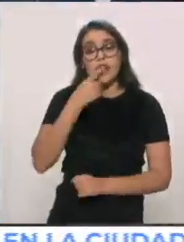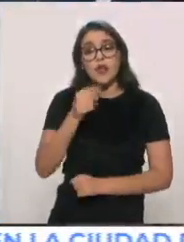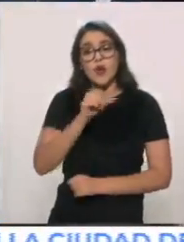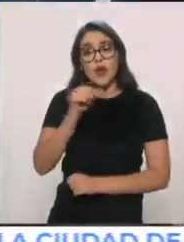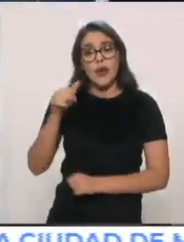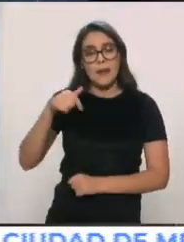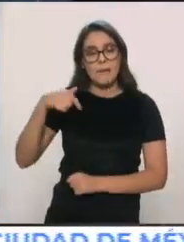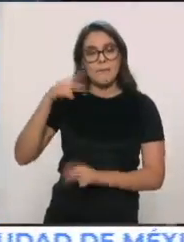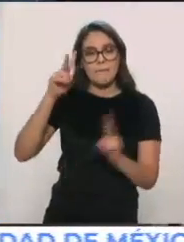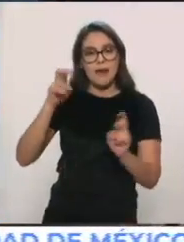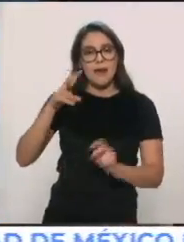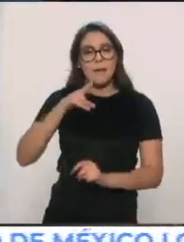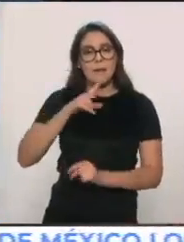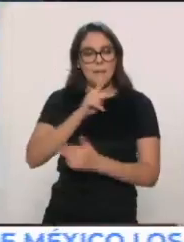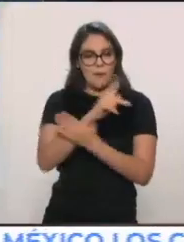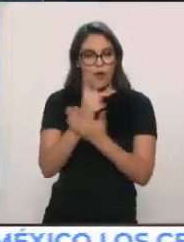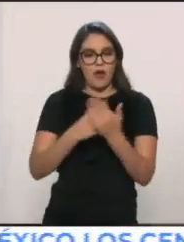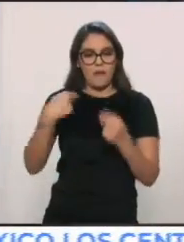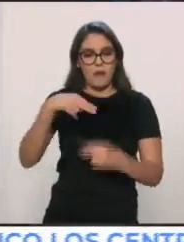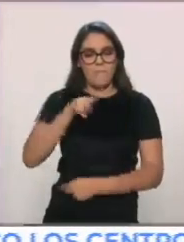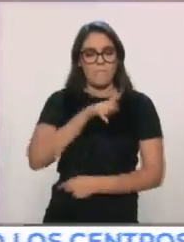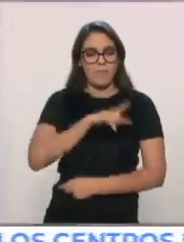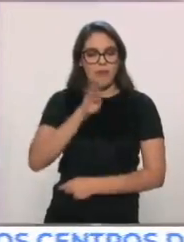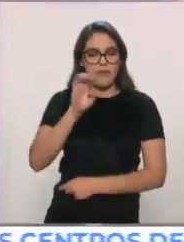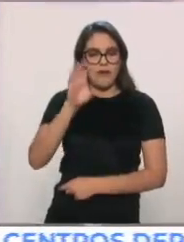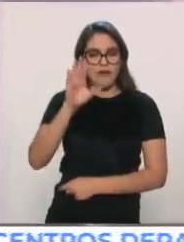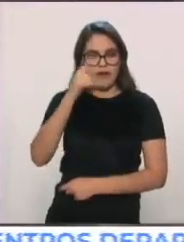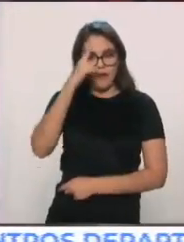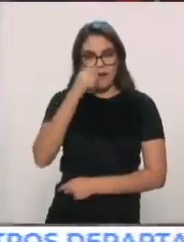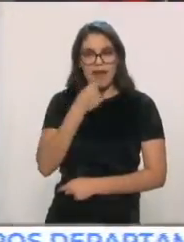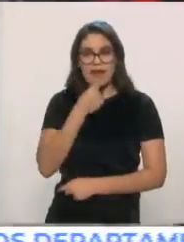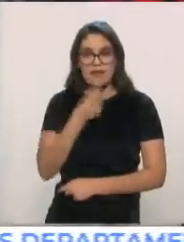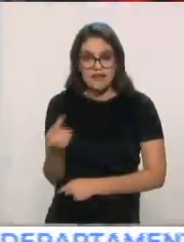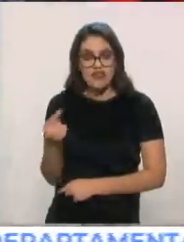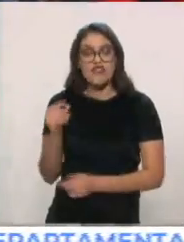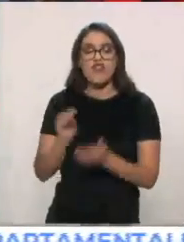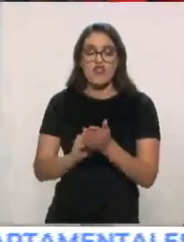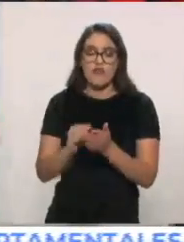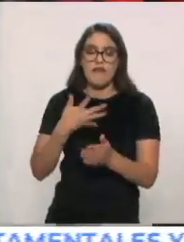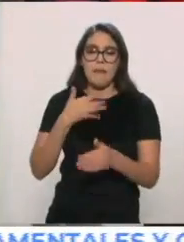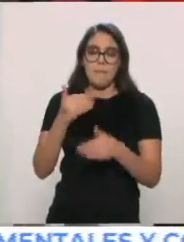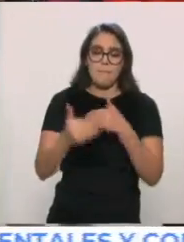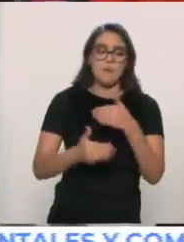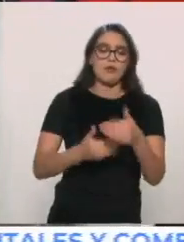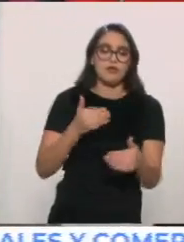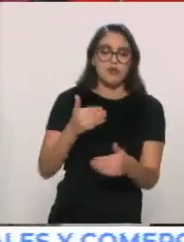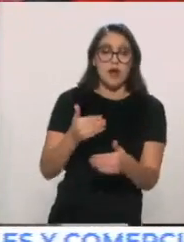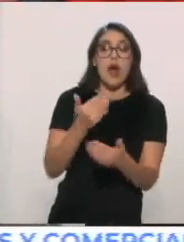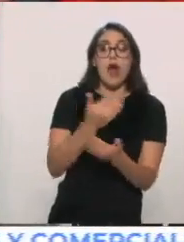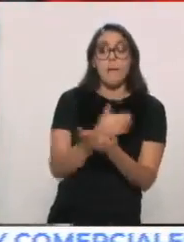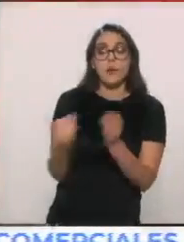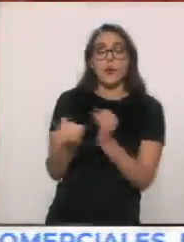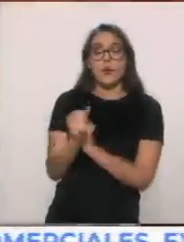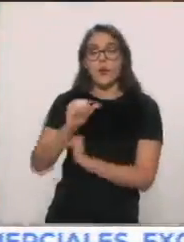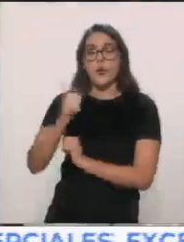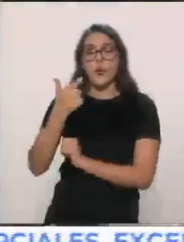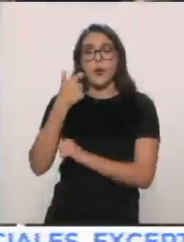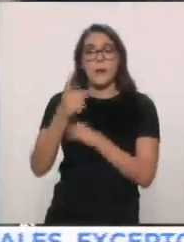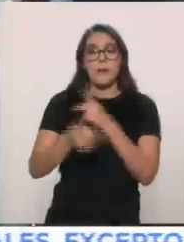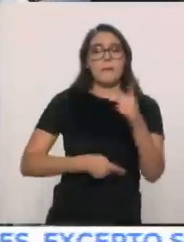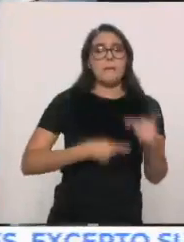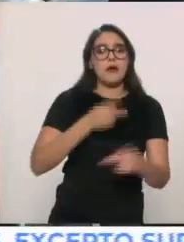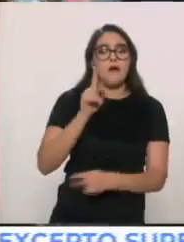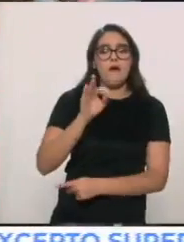pesos por niño y niña beneficiario se encuentran en proceso. Además, se mantienen los créditos del Fondeso para micros y